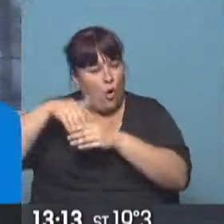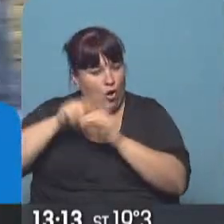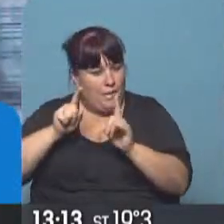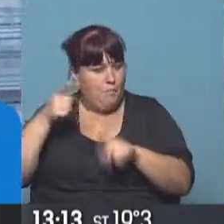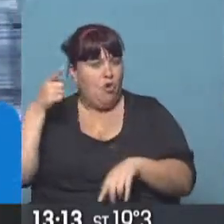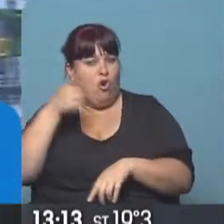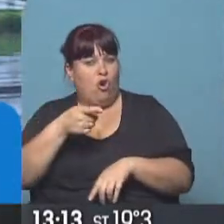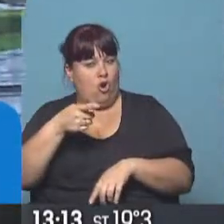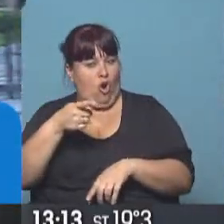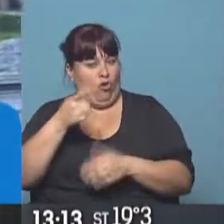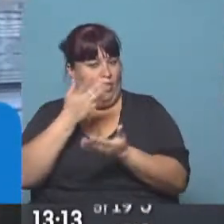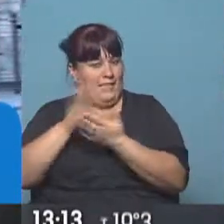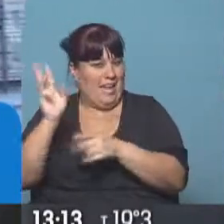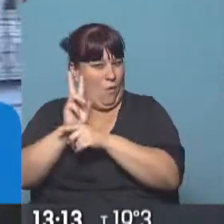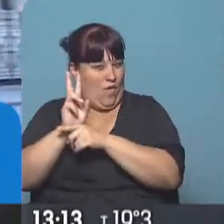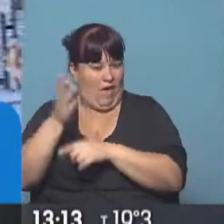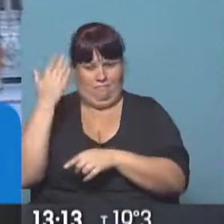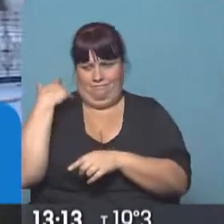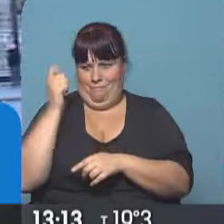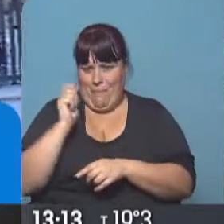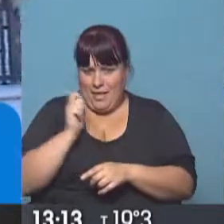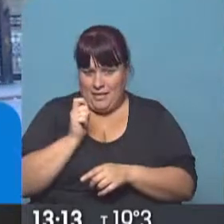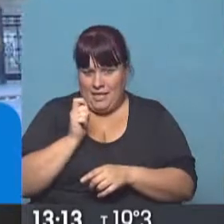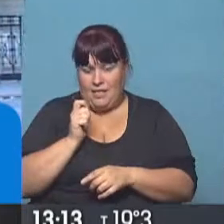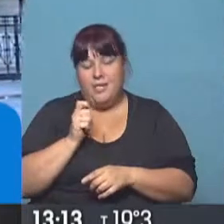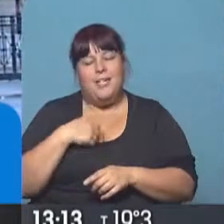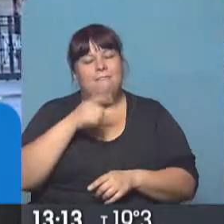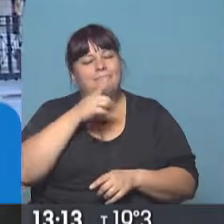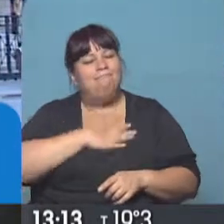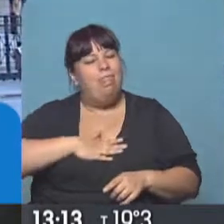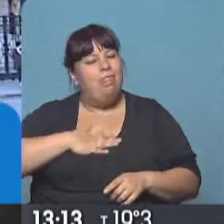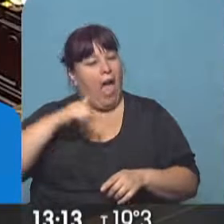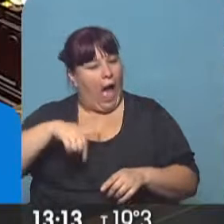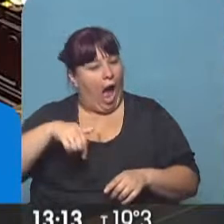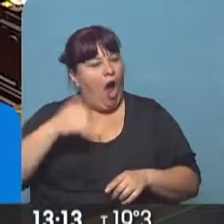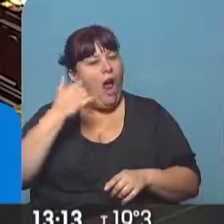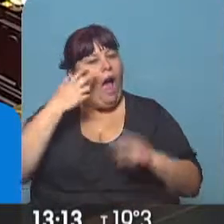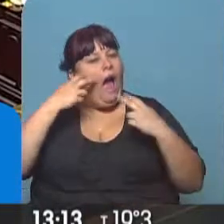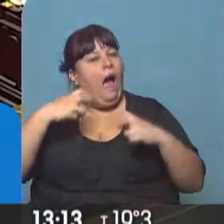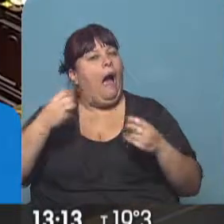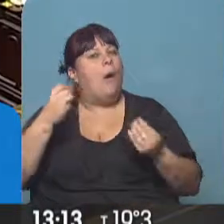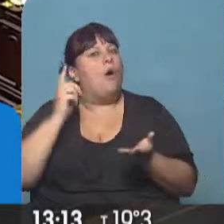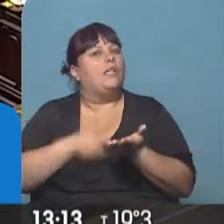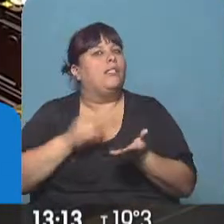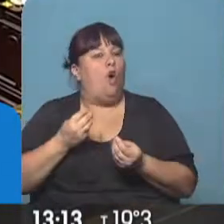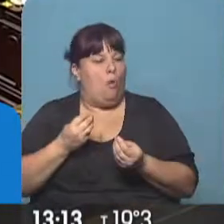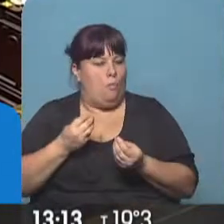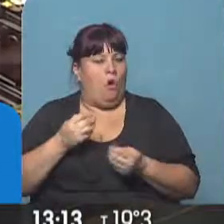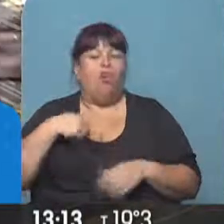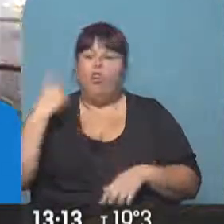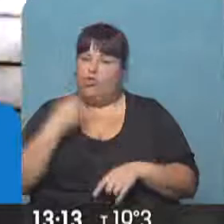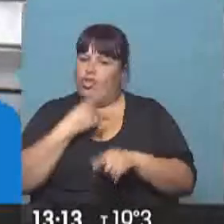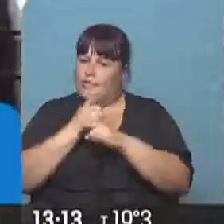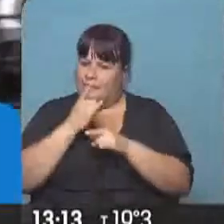en contra de ese desafuero hace un par de meses me da la impresión de que ahora estarían revisando su decisión. Sí, nosotros